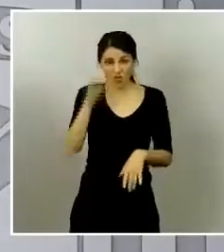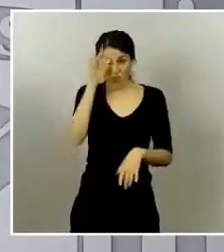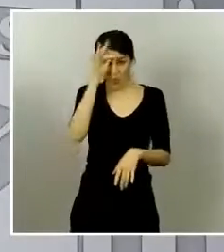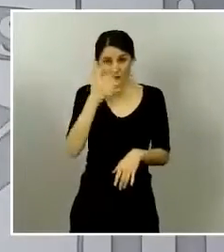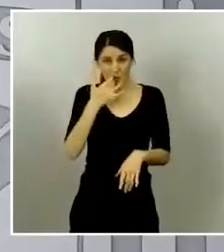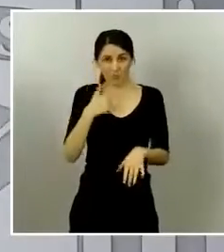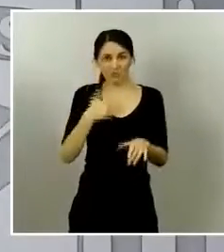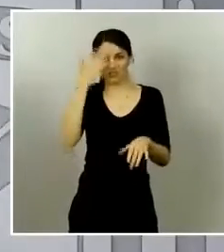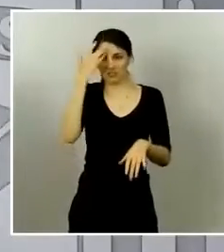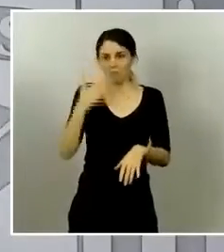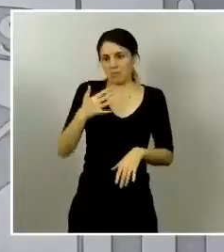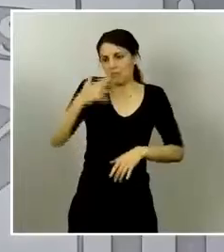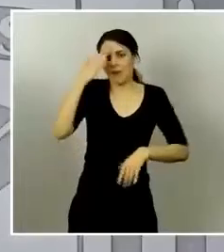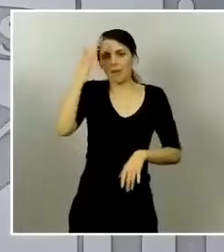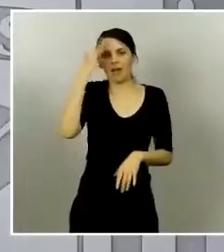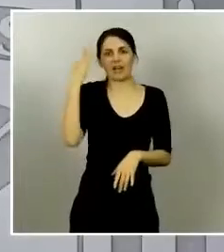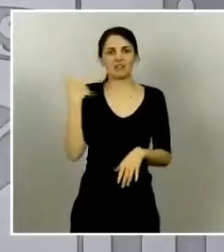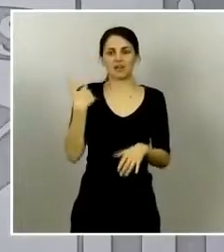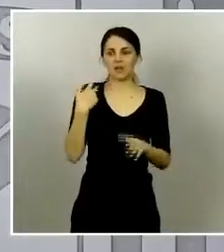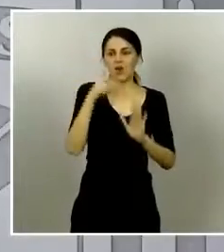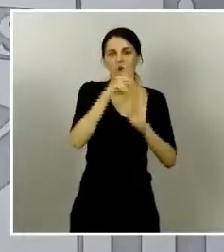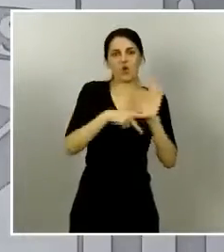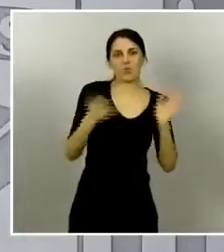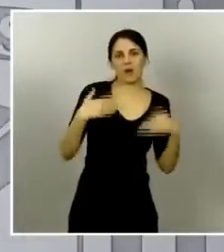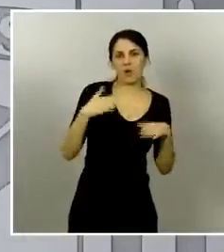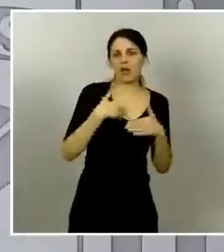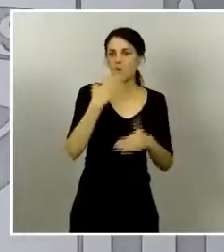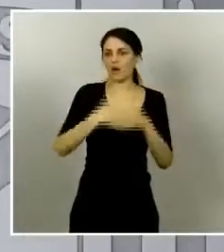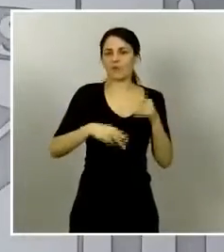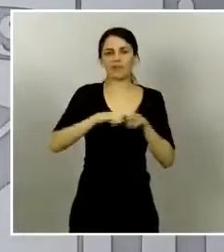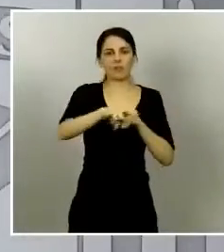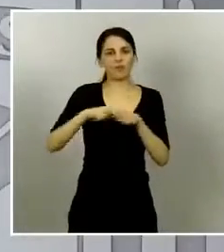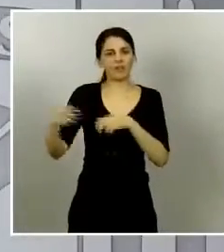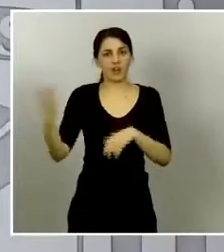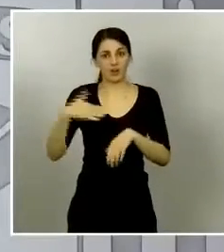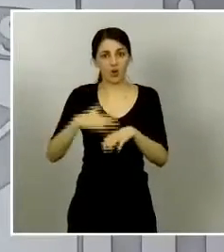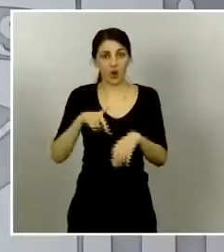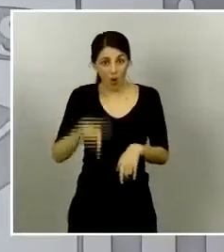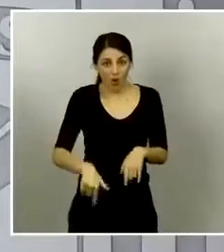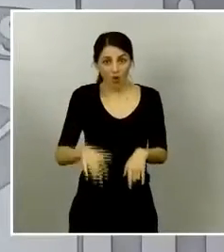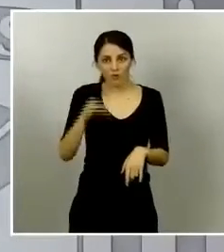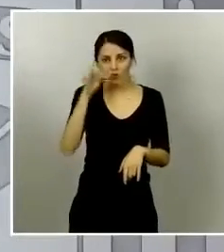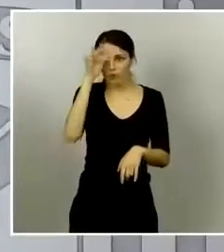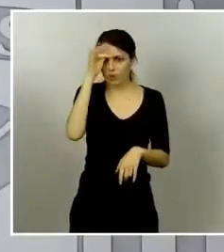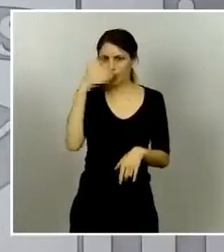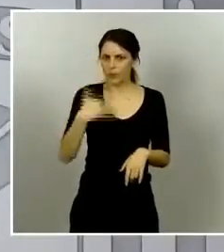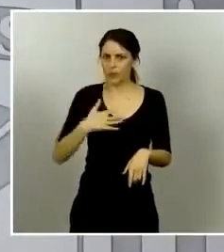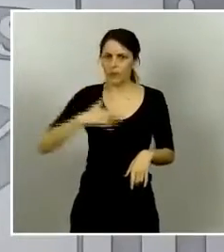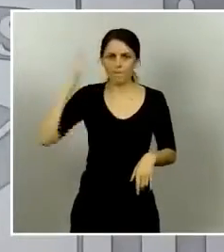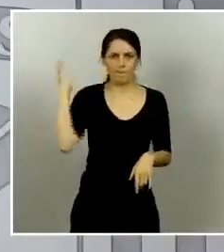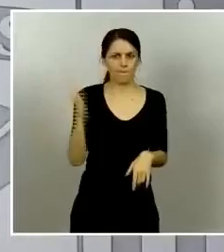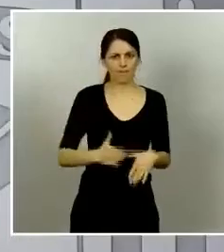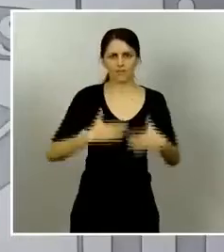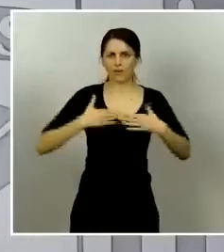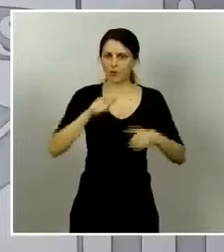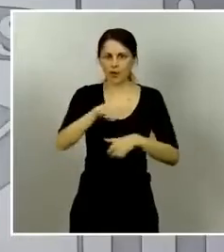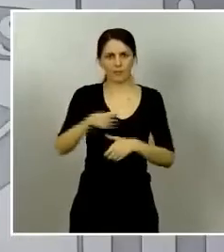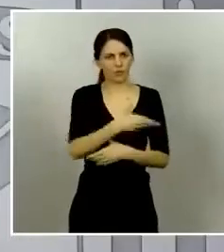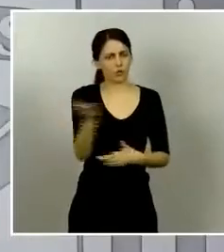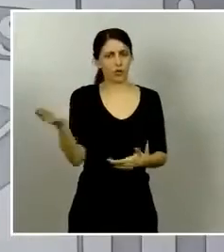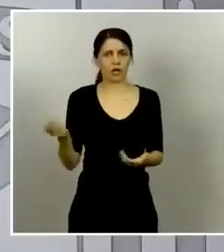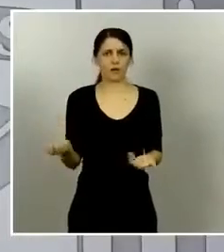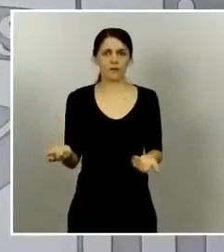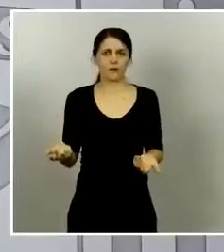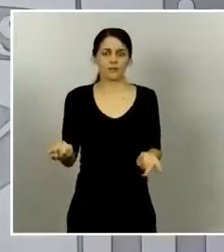si las personas hubieran estado circulando con absoluta, sin ningún tipo de regla dentro de la vía pública,